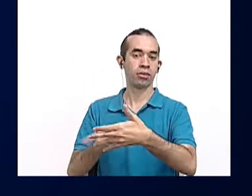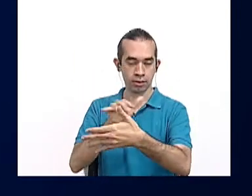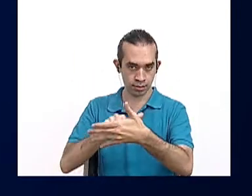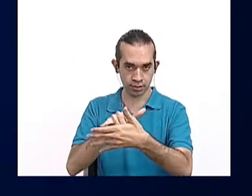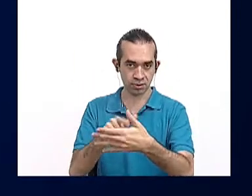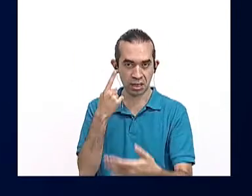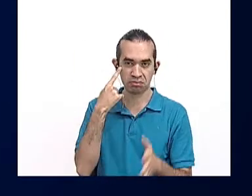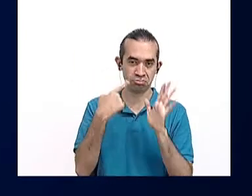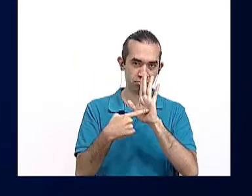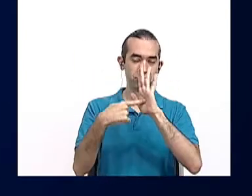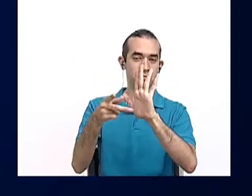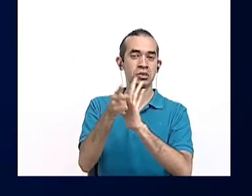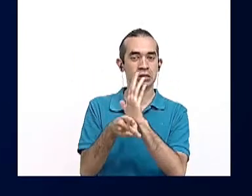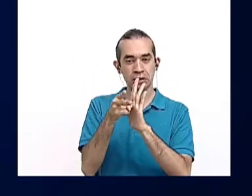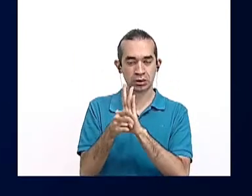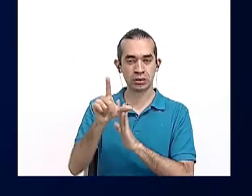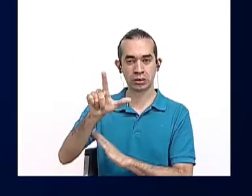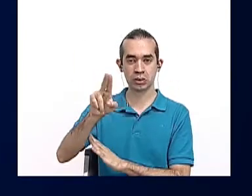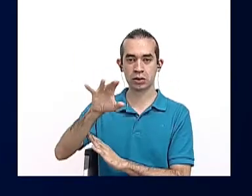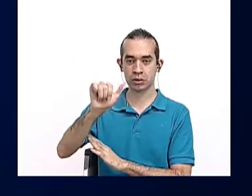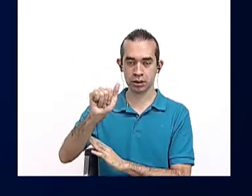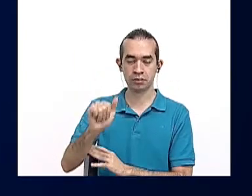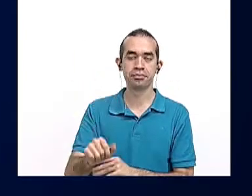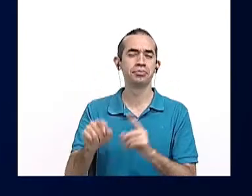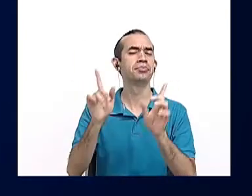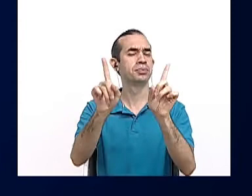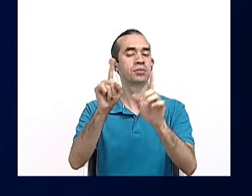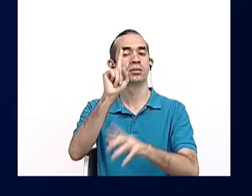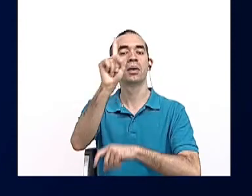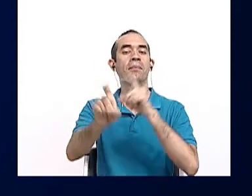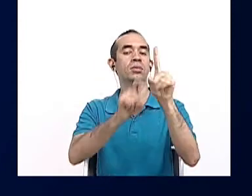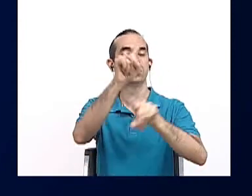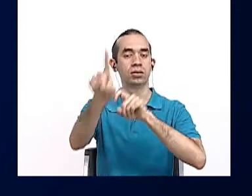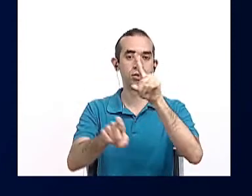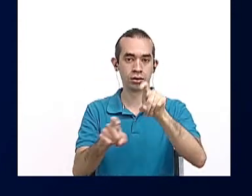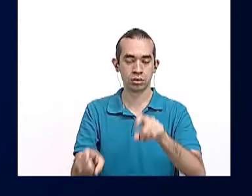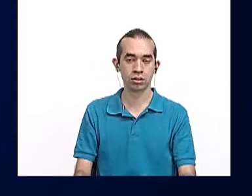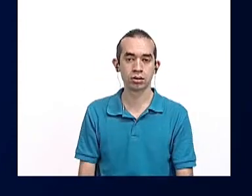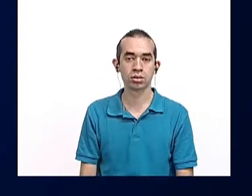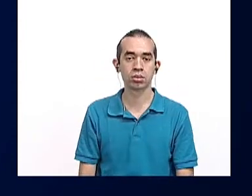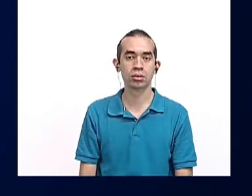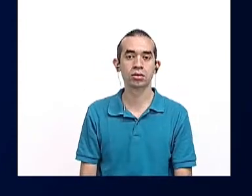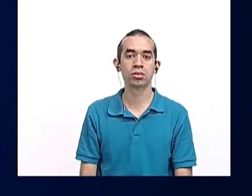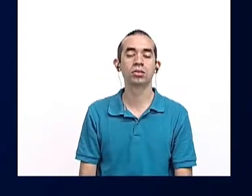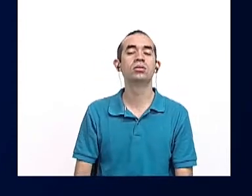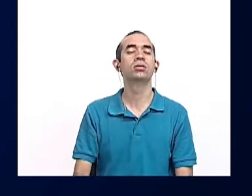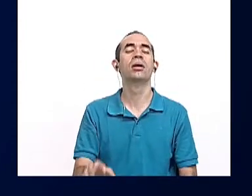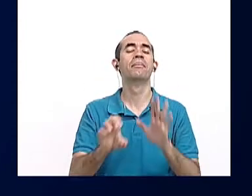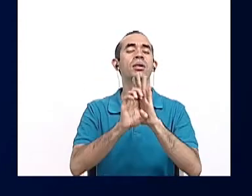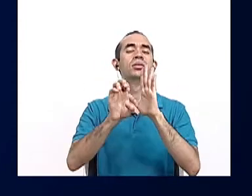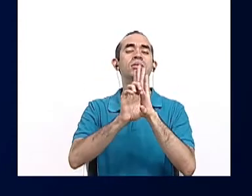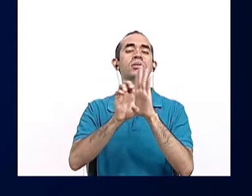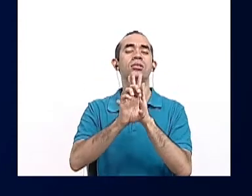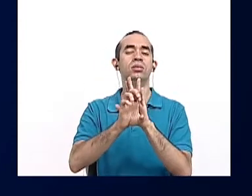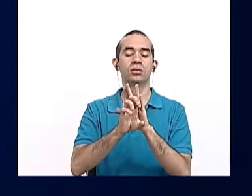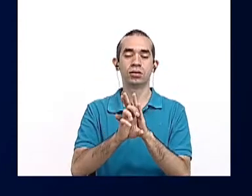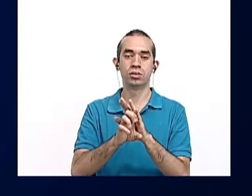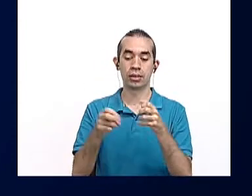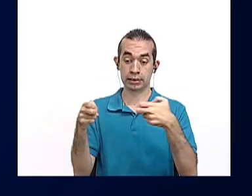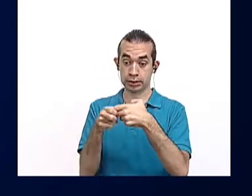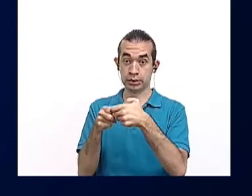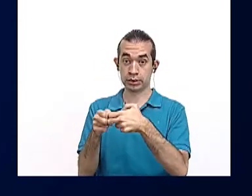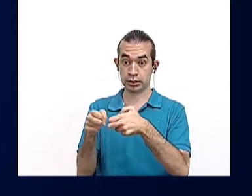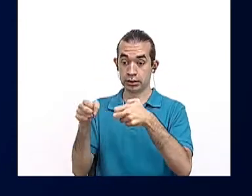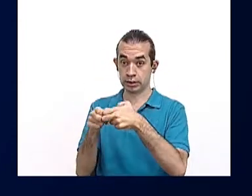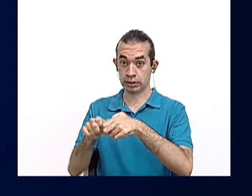ese video de Lucía. Pero les tengo unas preguntas. Cuando ustedes van a definir, por ejemplo, electricidad estática